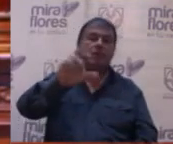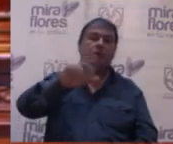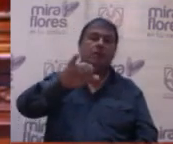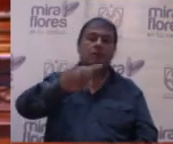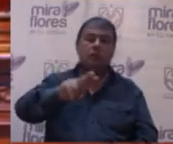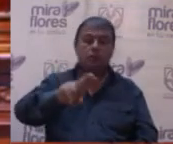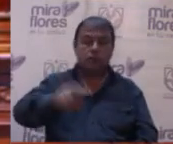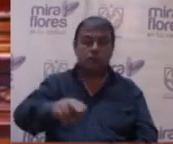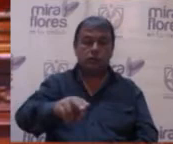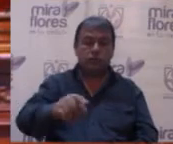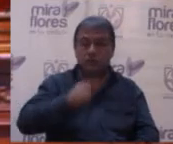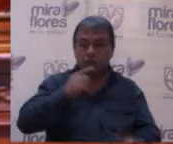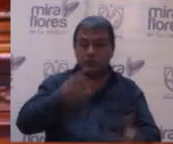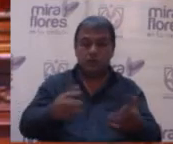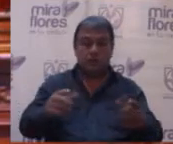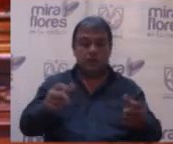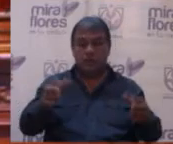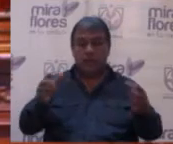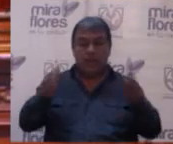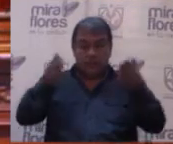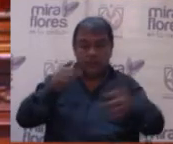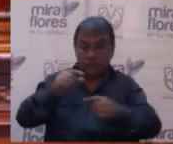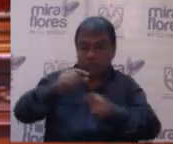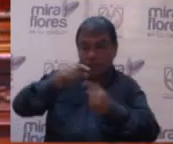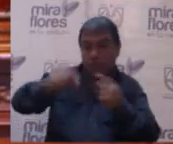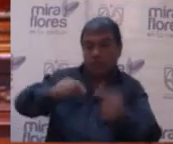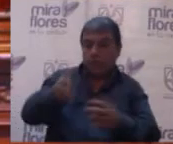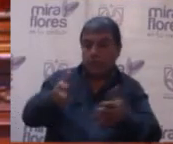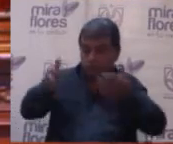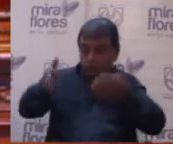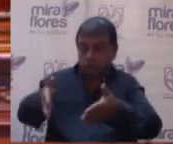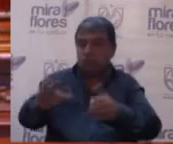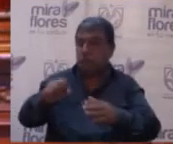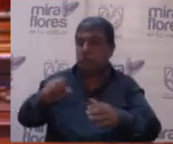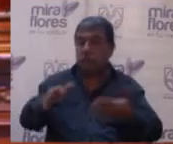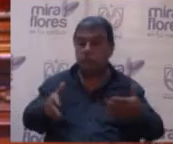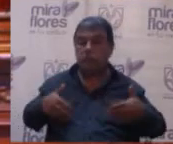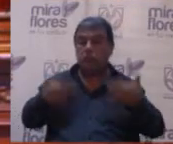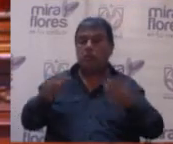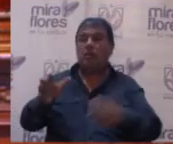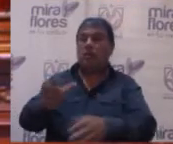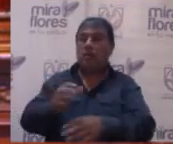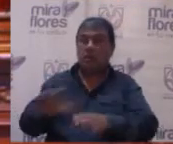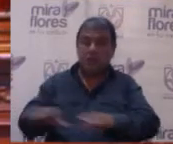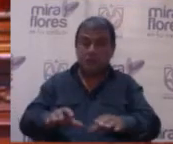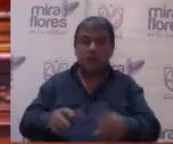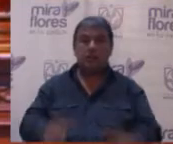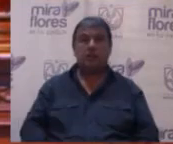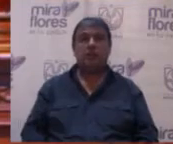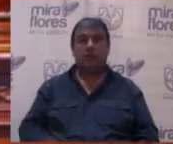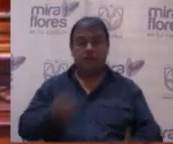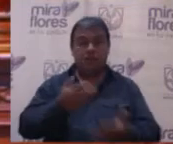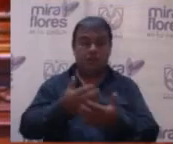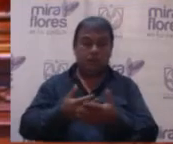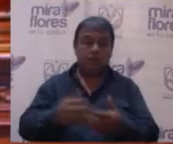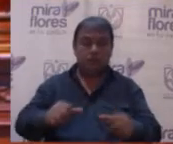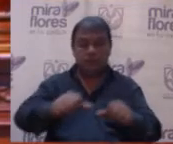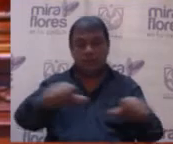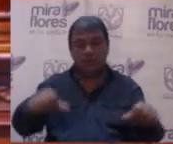geográfica de atención de la demanda de esa zona precisamente se va a poder tomar. Si bien es cierto que es una